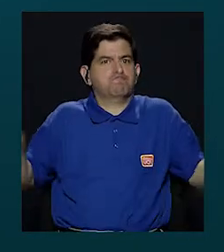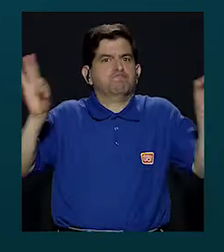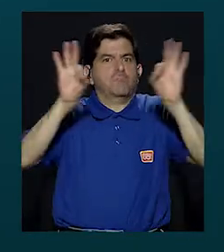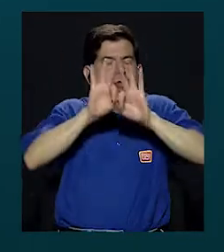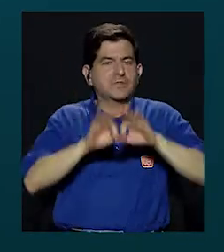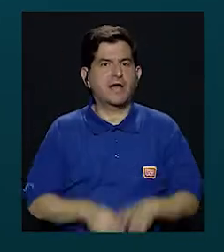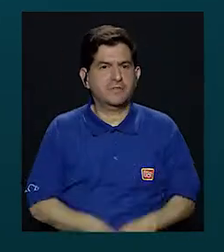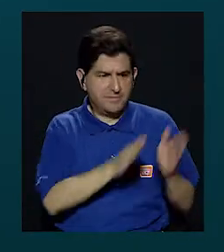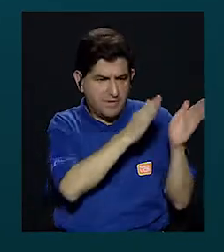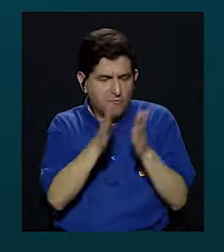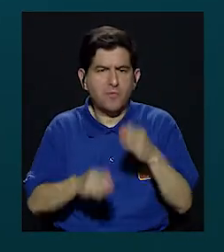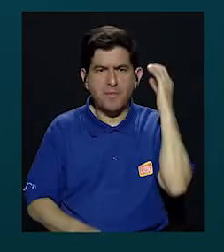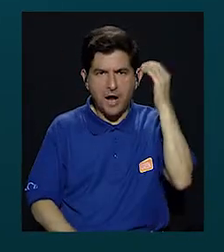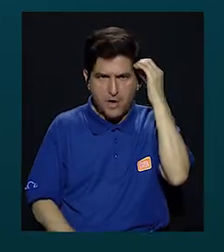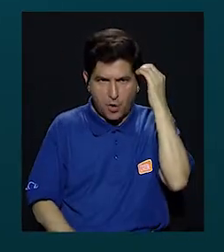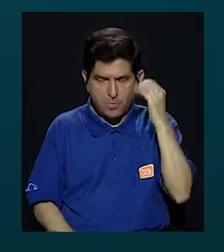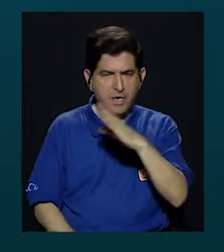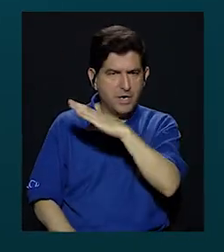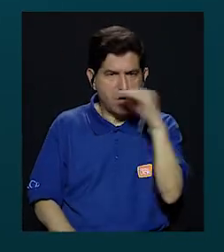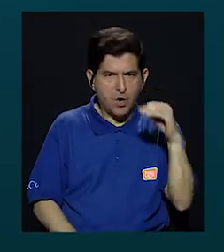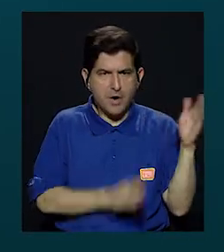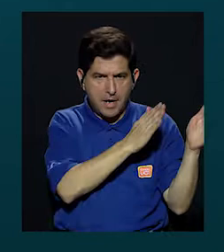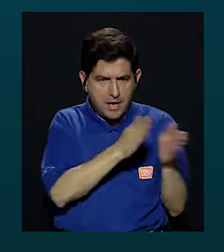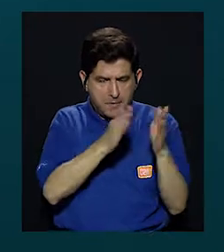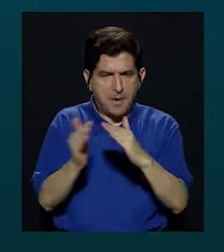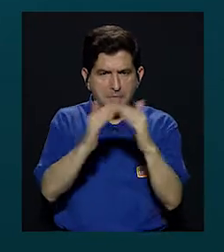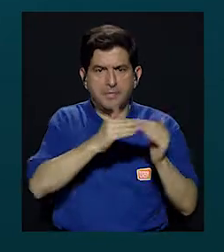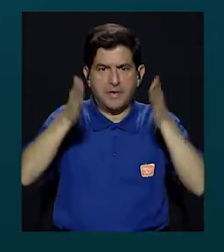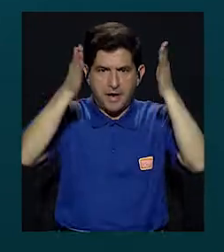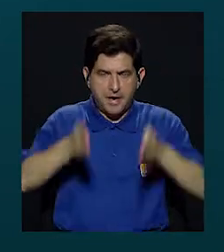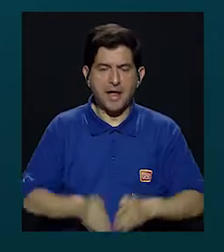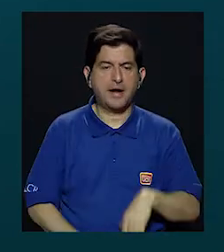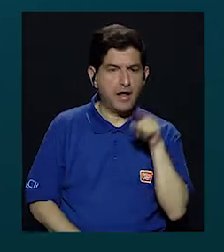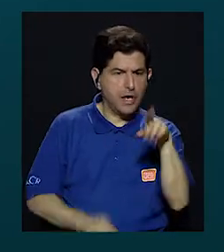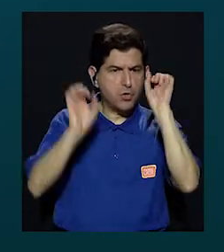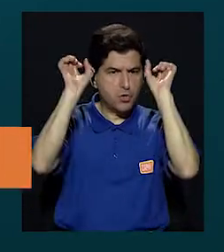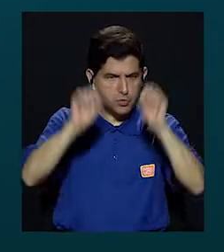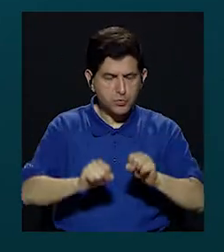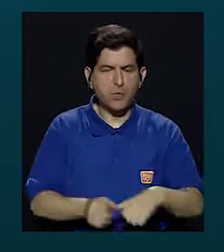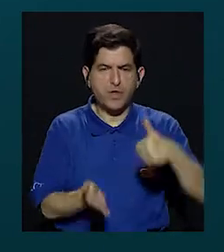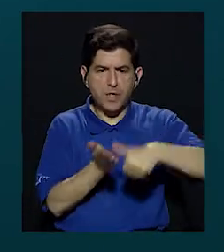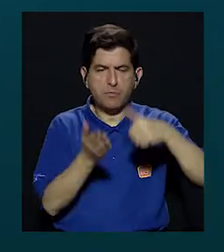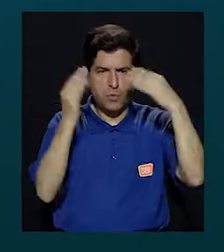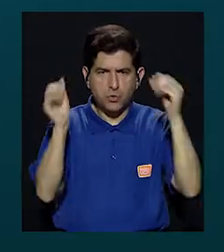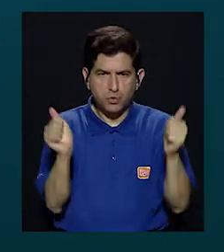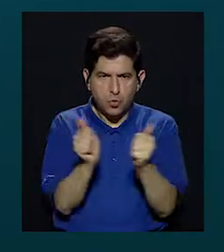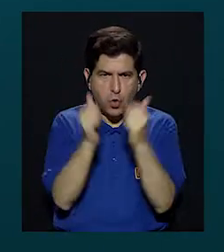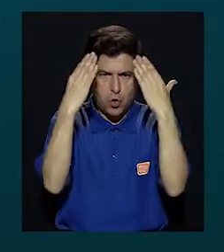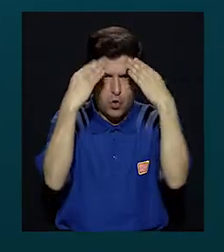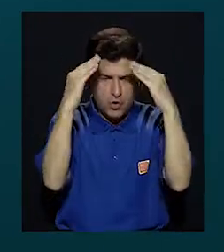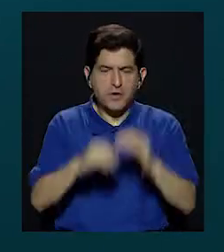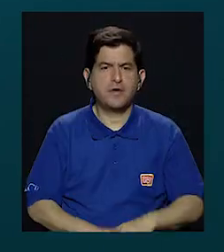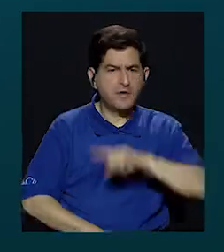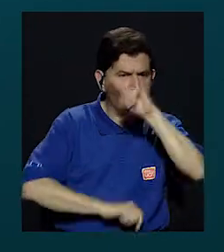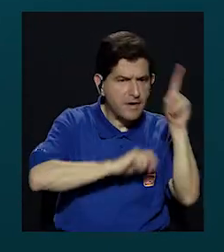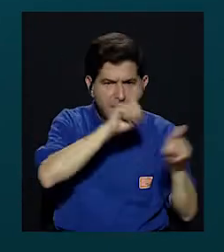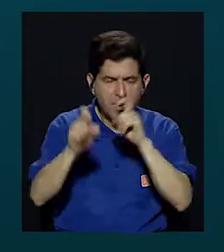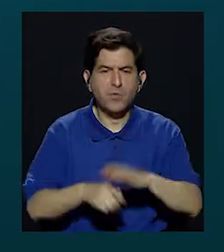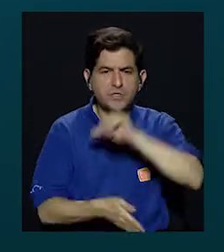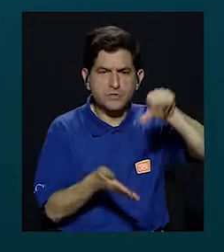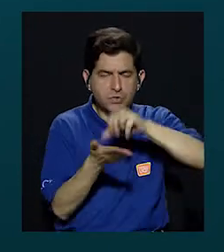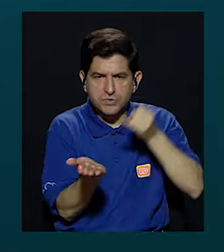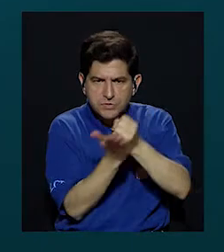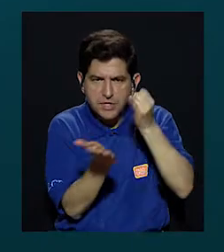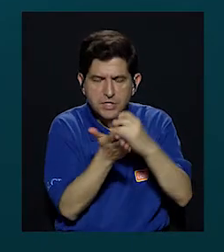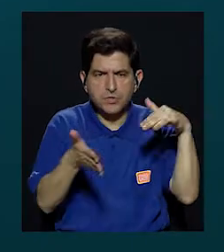de gran relevancia en la formación de opinión crítica y preparación de la ciudadanía para que ésta ejerza un voto informado las encuestas